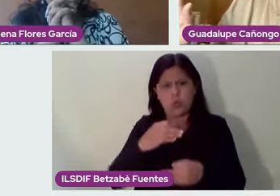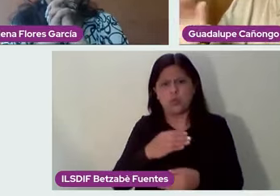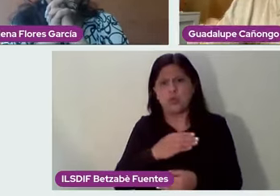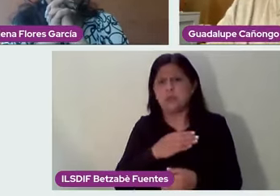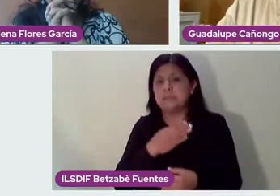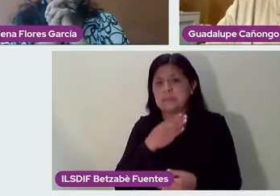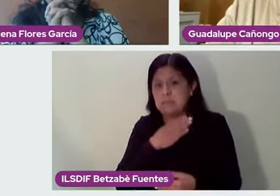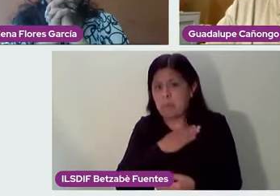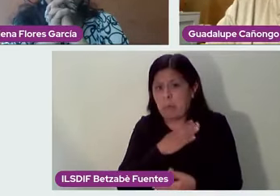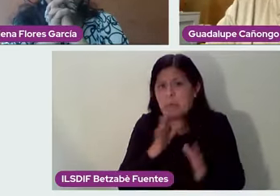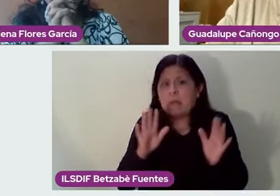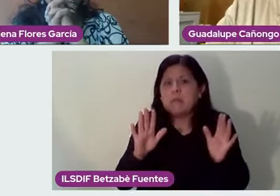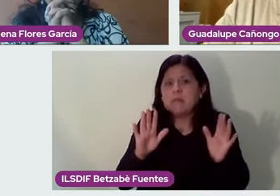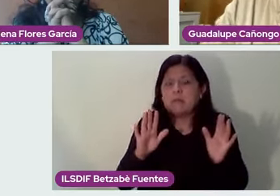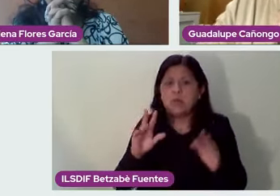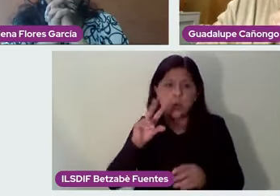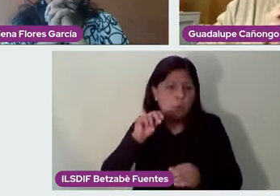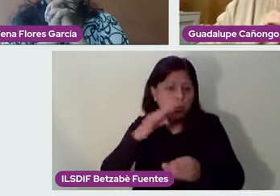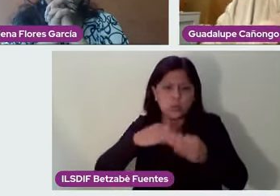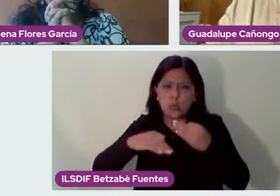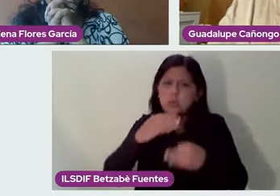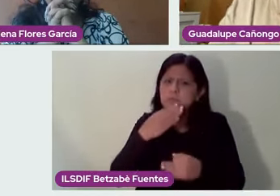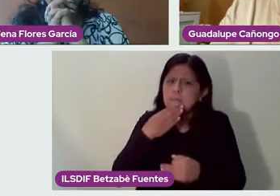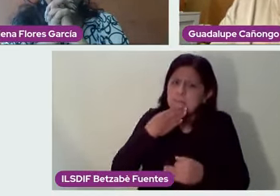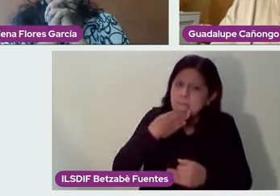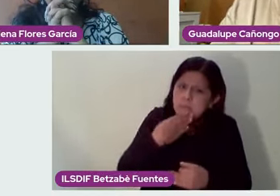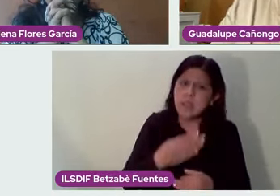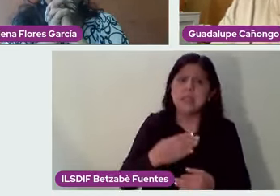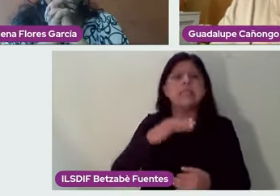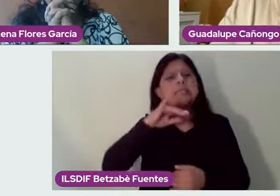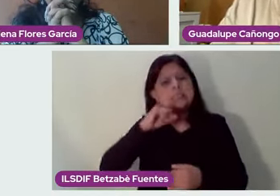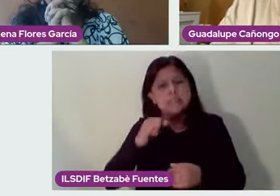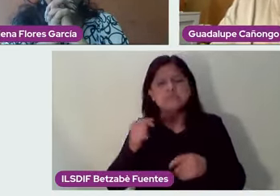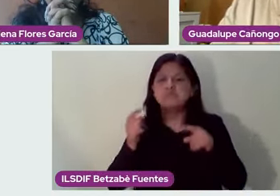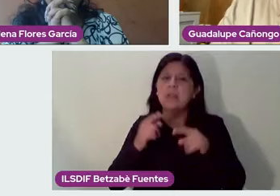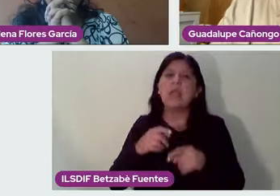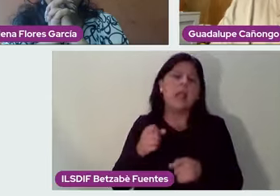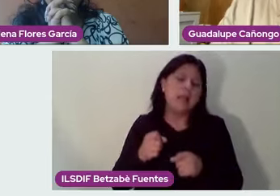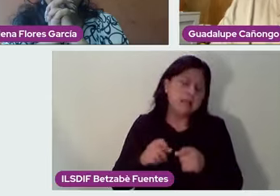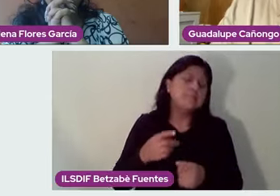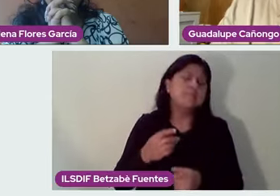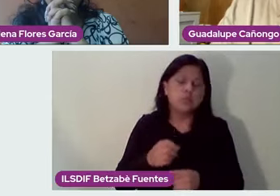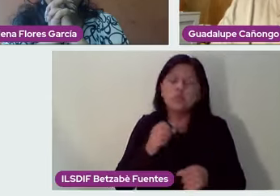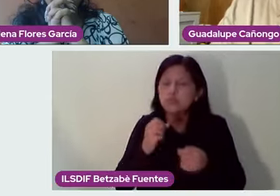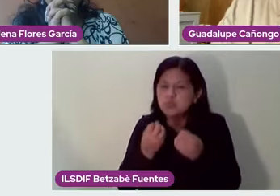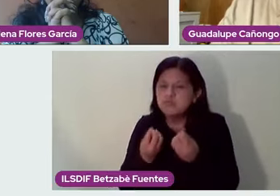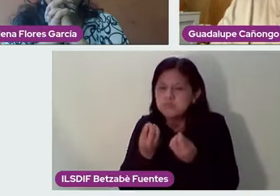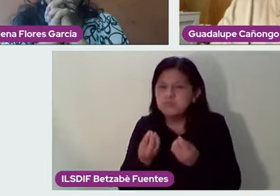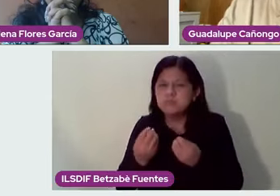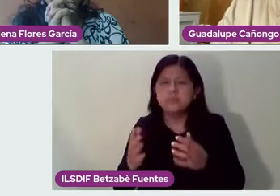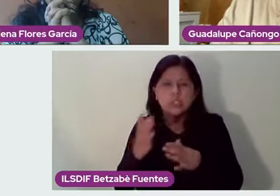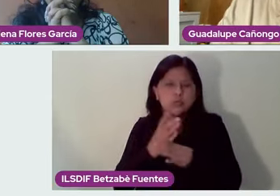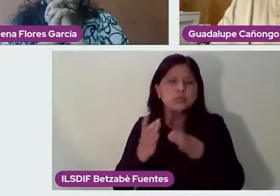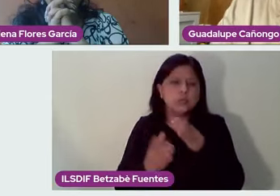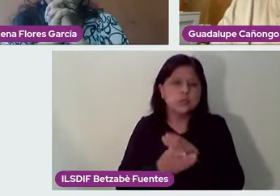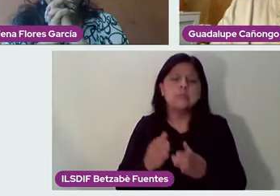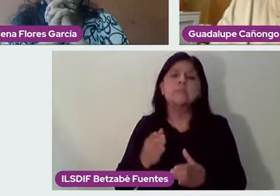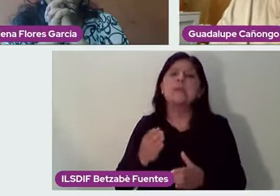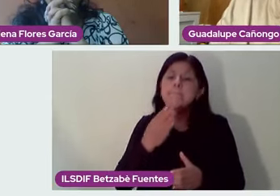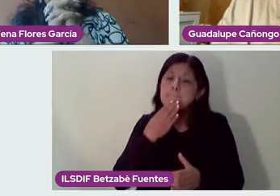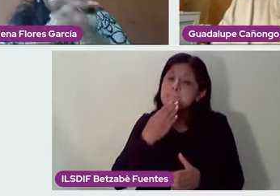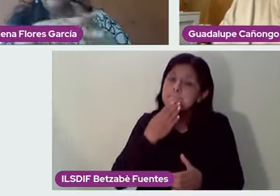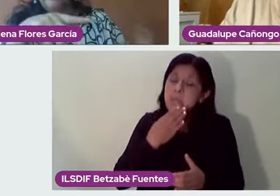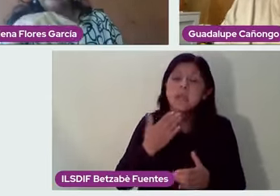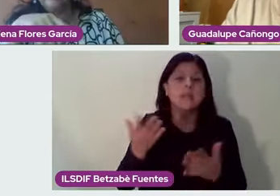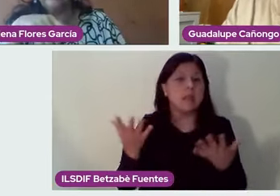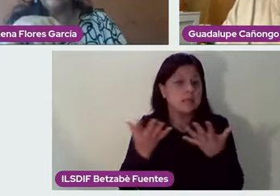una maravilla con la digitalización. Por supuesto que hay muchos beneficios tremendos, ¿no? El propio